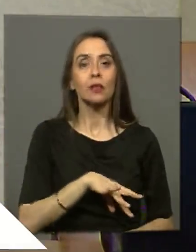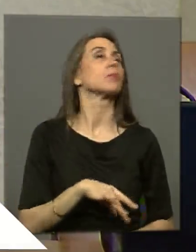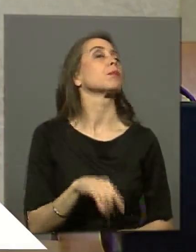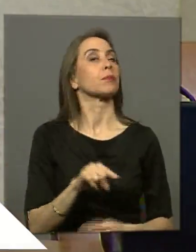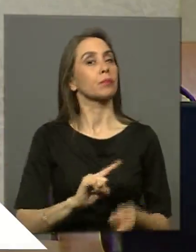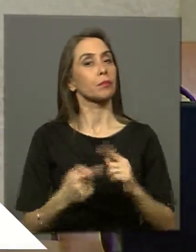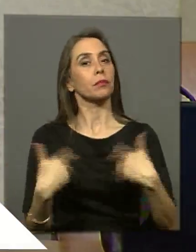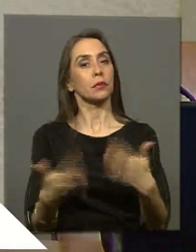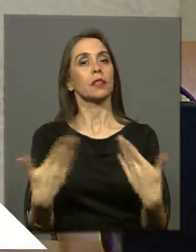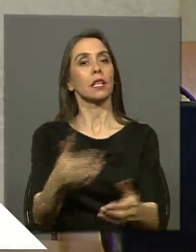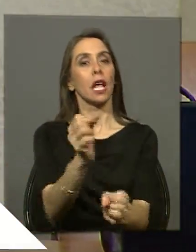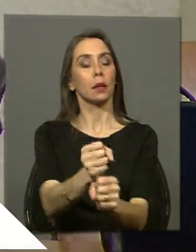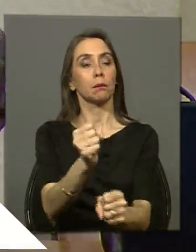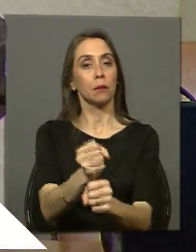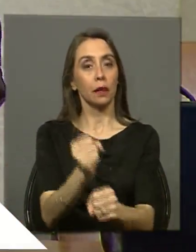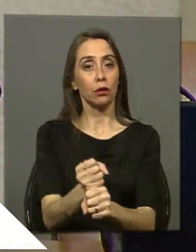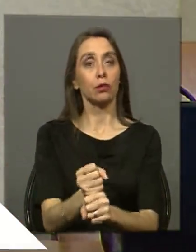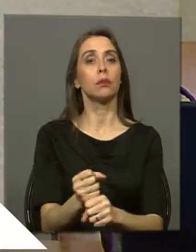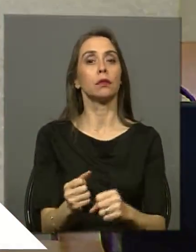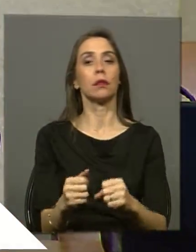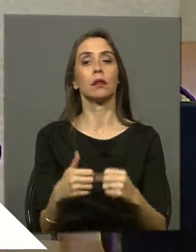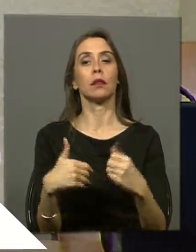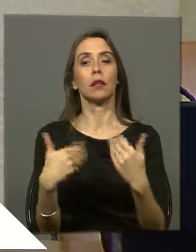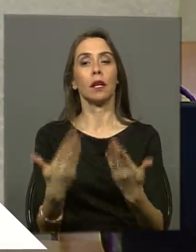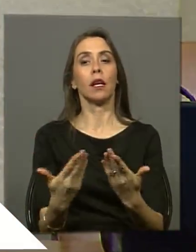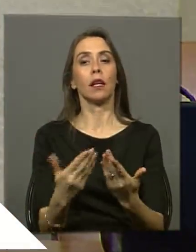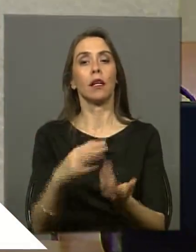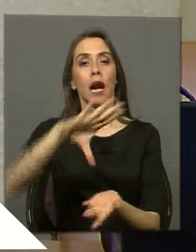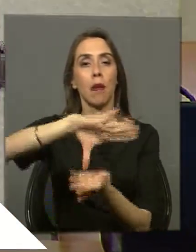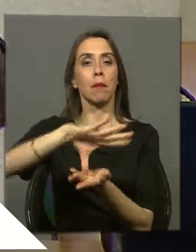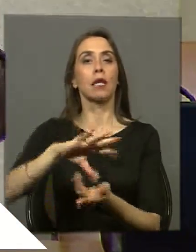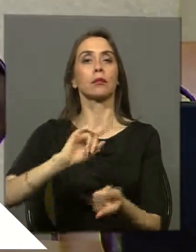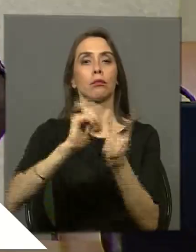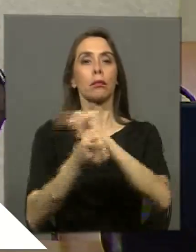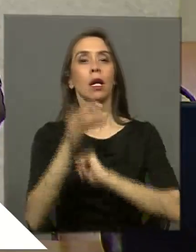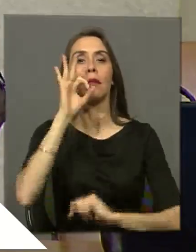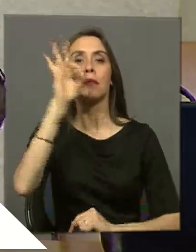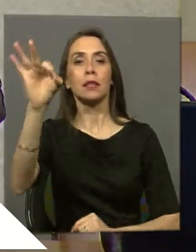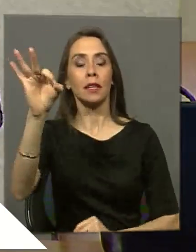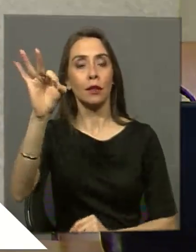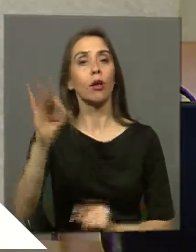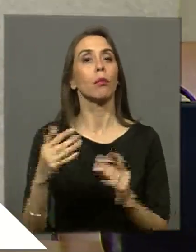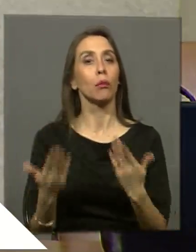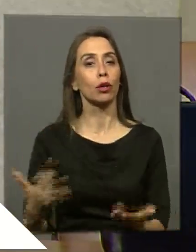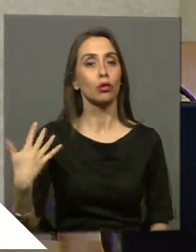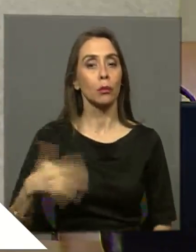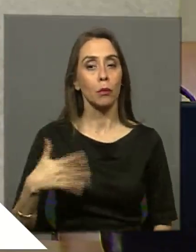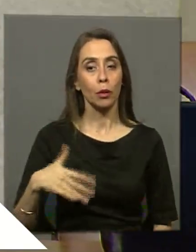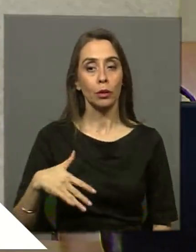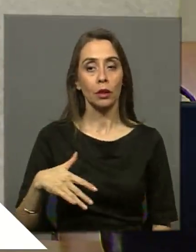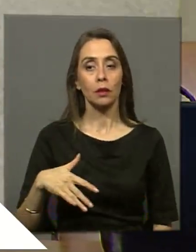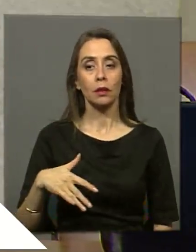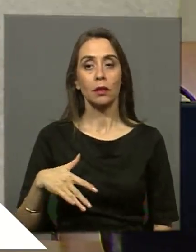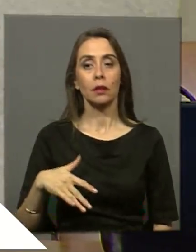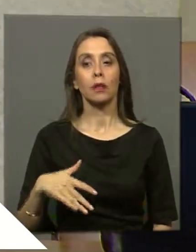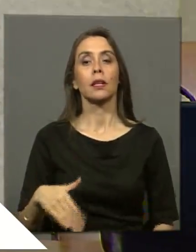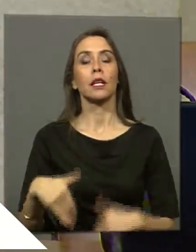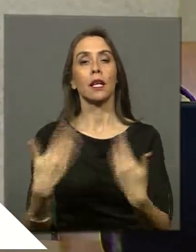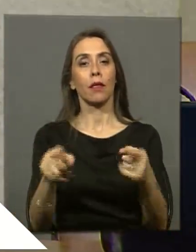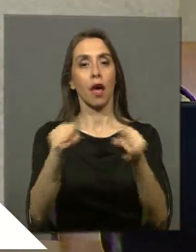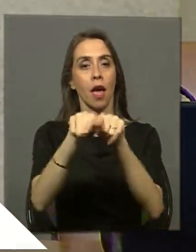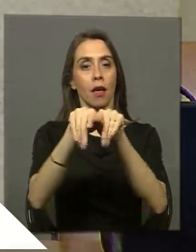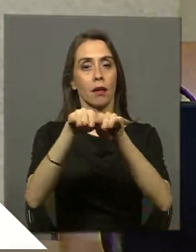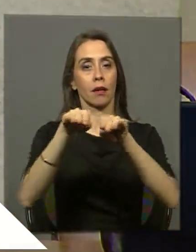producir empleo en lo que va a producir generación de riqueza al país y sabe lo más importante que va a producir equidad